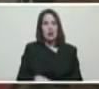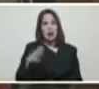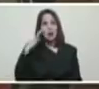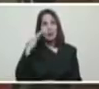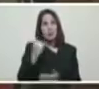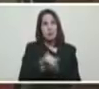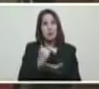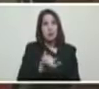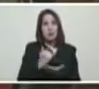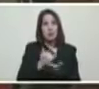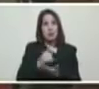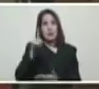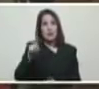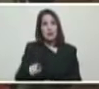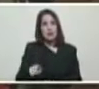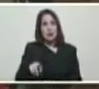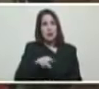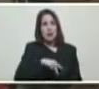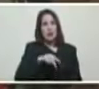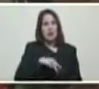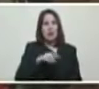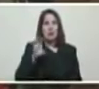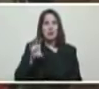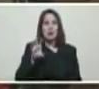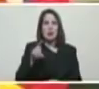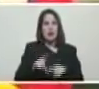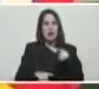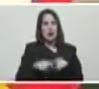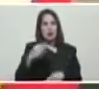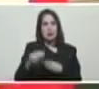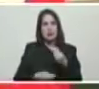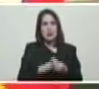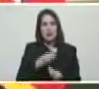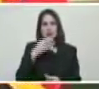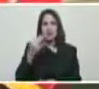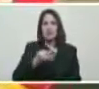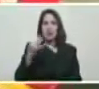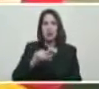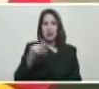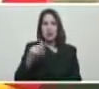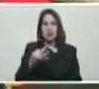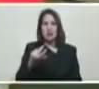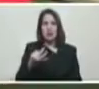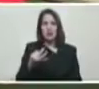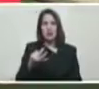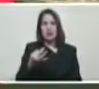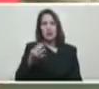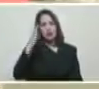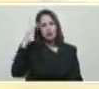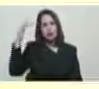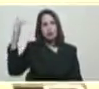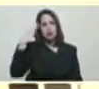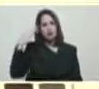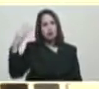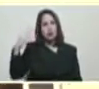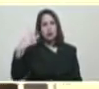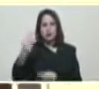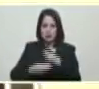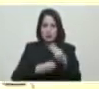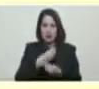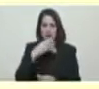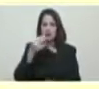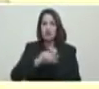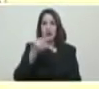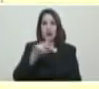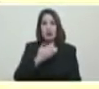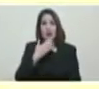gracias al carnet de la patria pues se hace realidad quiero que la gente sepa que se hace realidad es un sueño que por supuesto se hace realidad gracias que